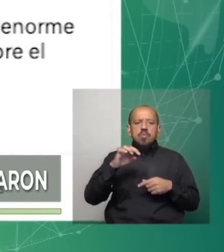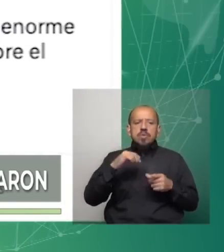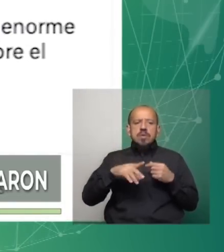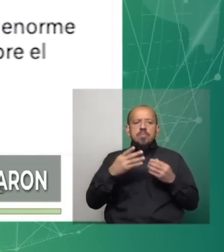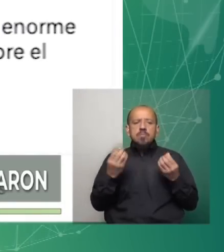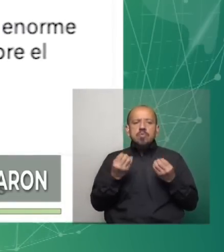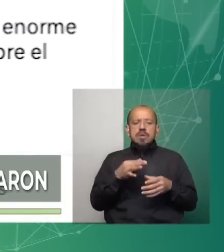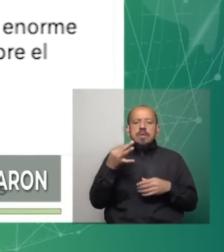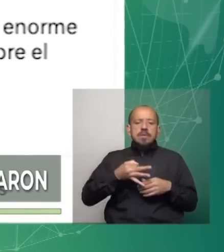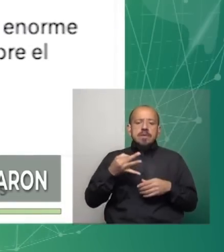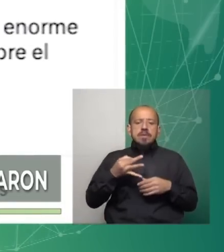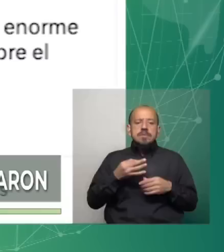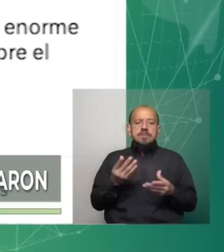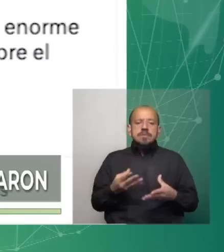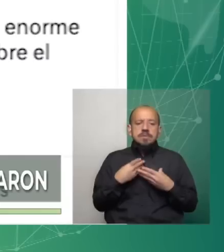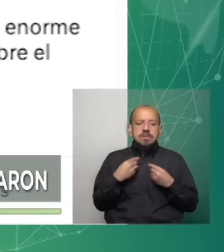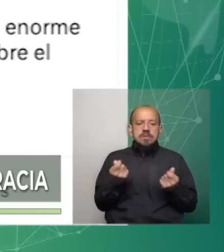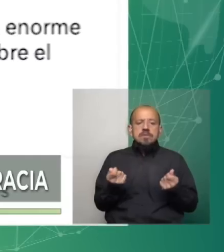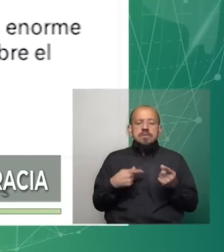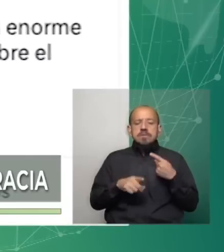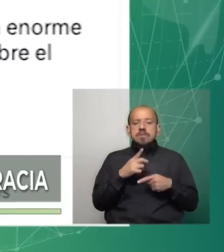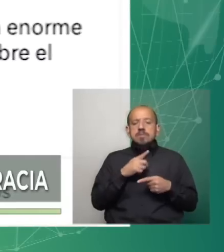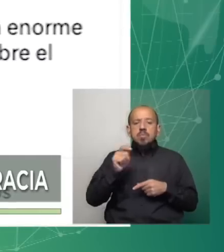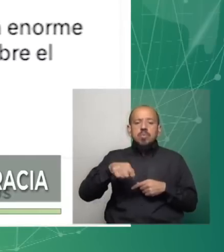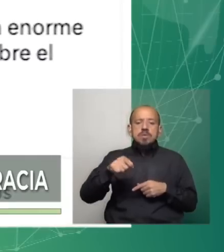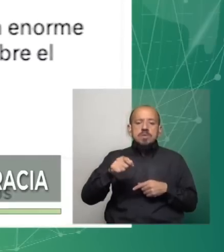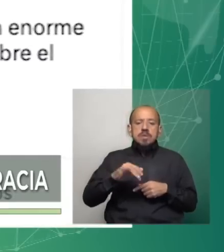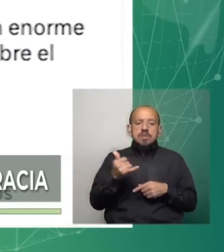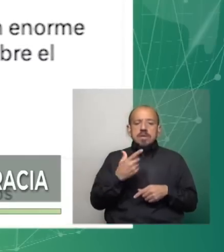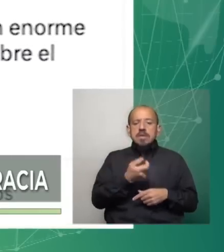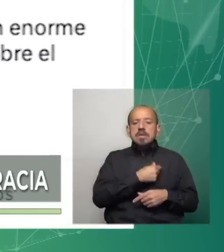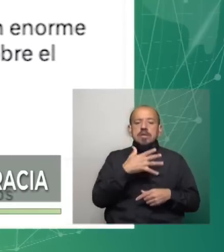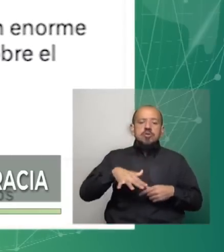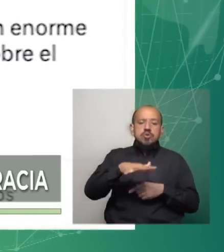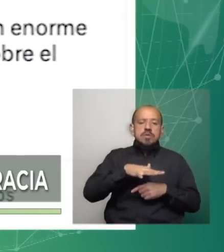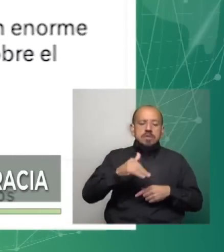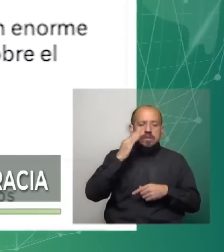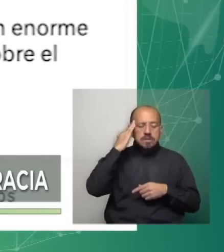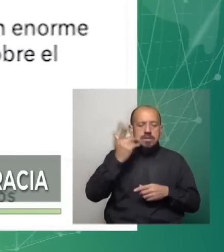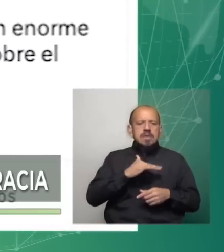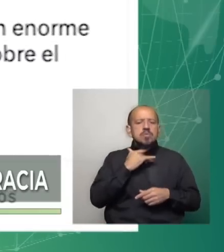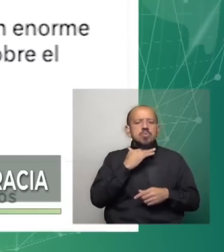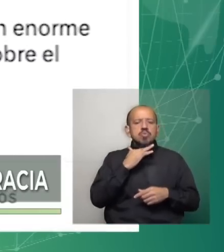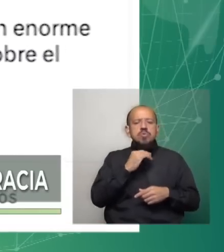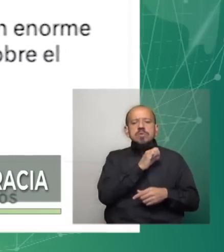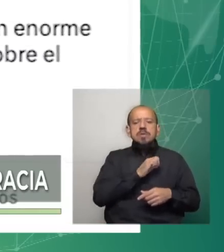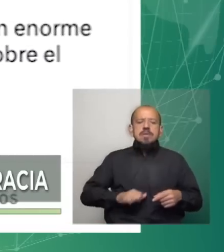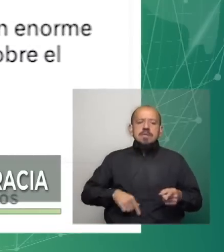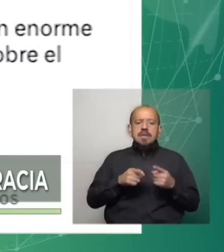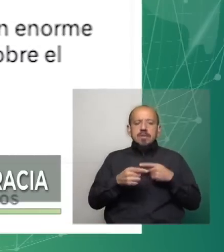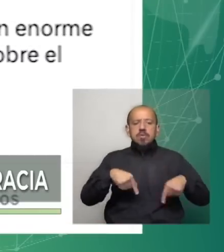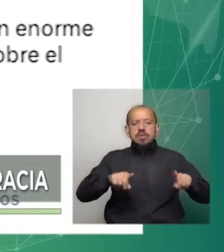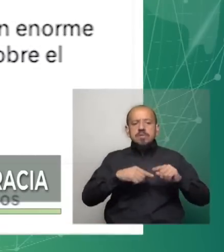los acobarda tanto que van al desespero ocultando judicialmente lo que ya la sociedad sabe la corrupción enorme en el estado y el genocidio